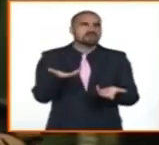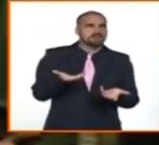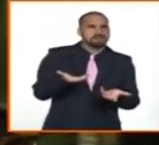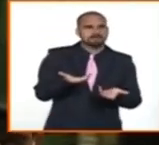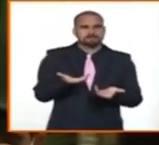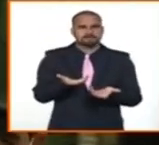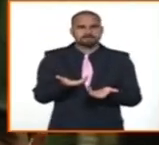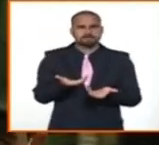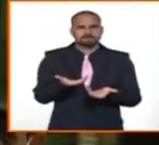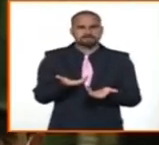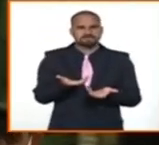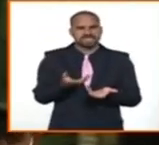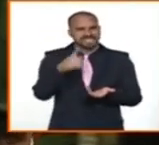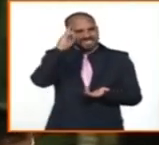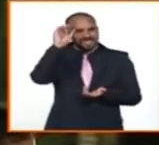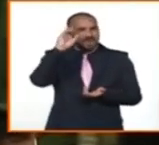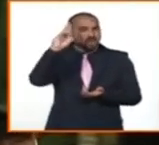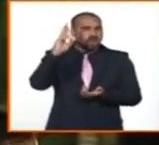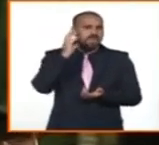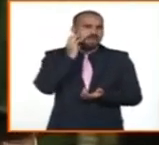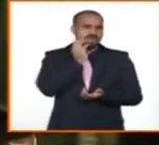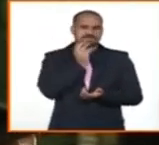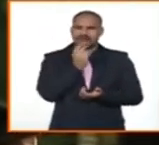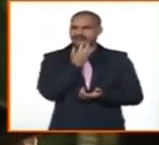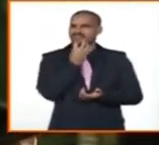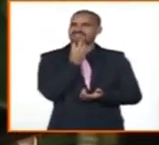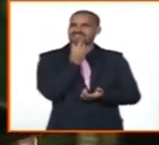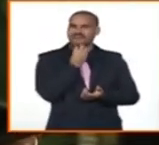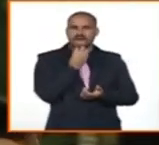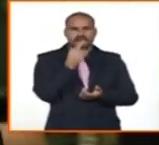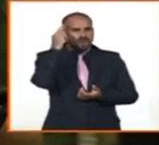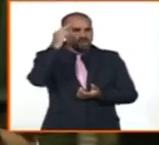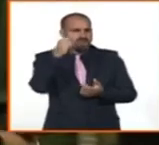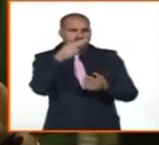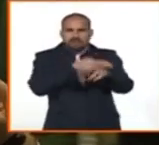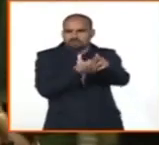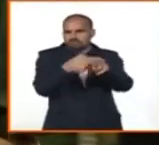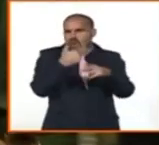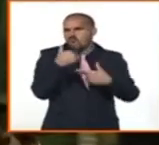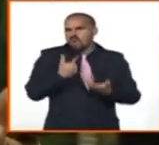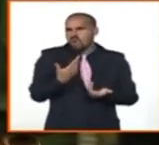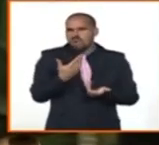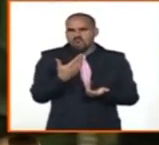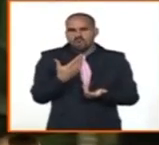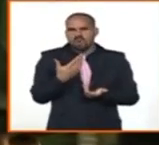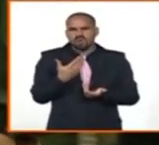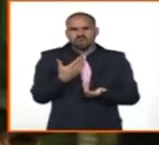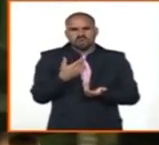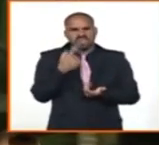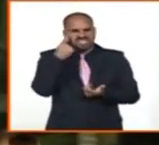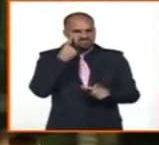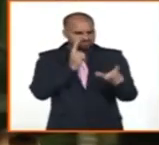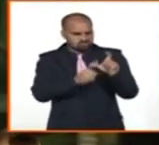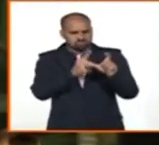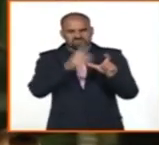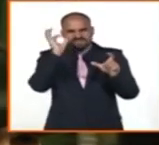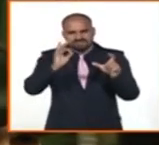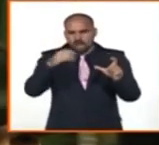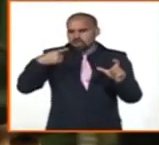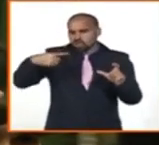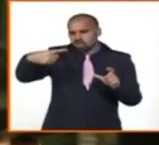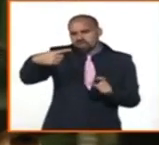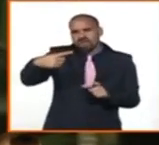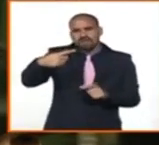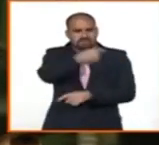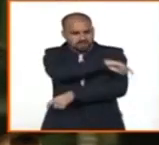el marxismo-leninismo? ¿Dónde está la práctica comunista en el día a día del cubano,